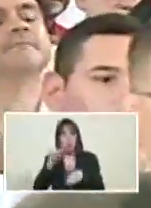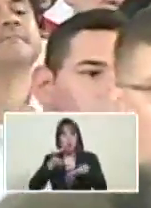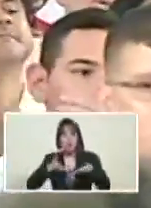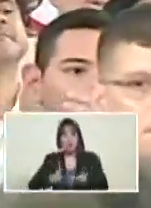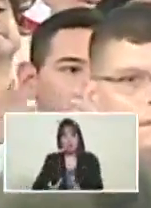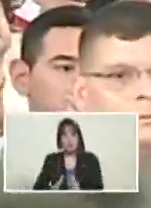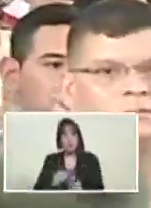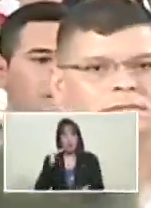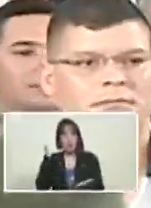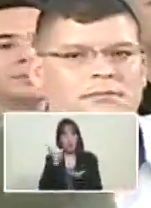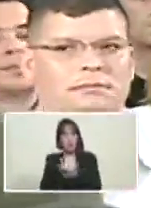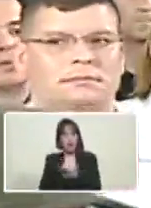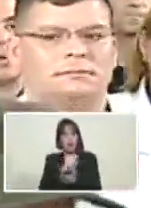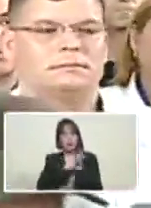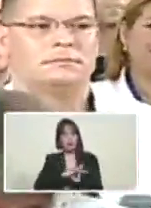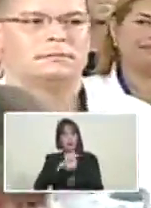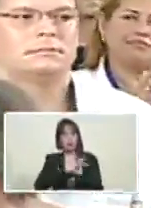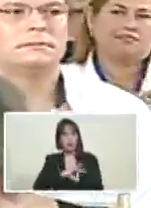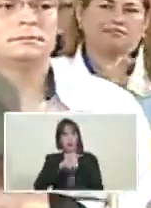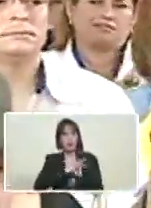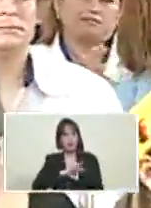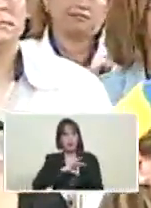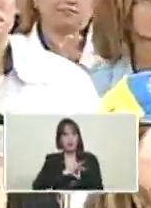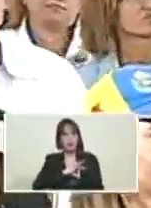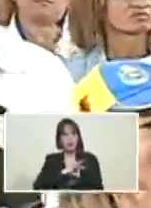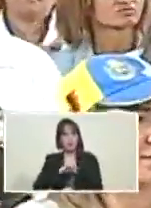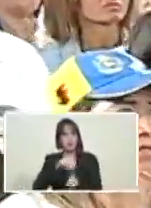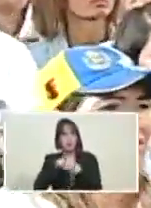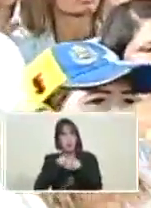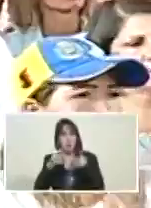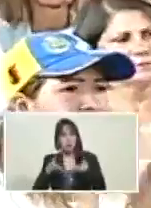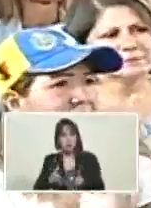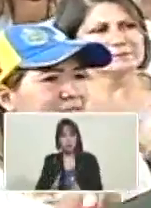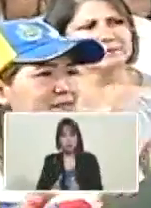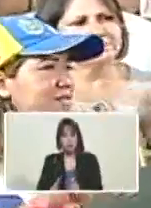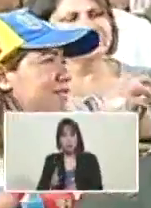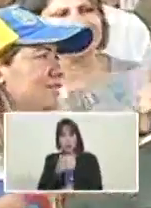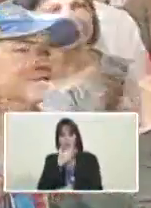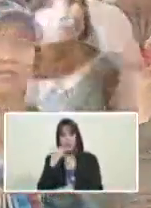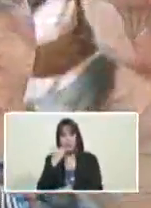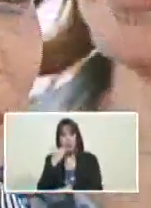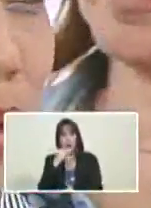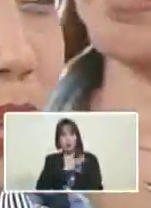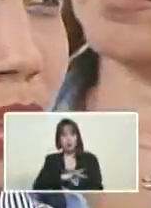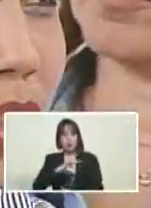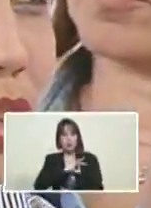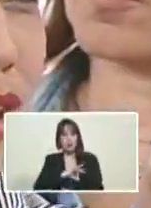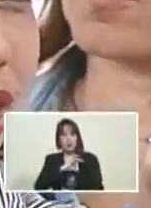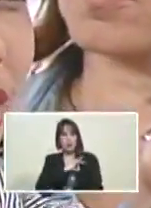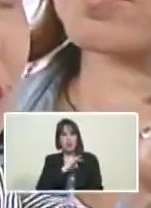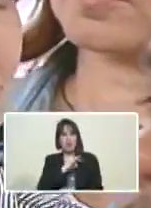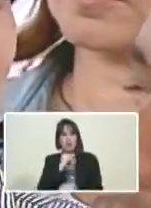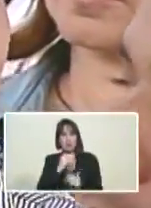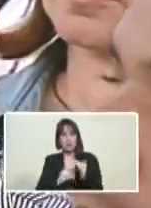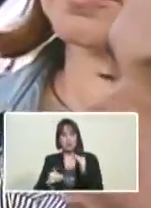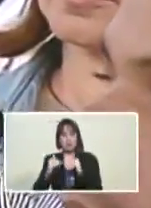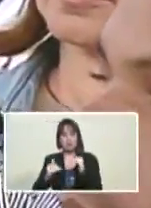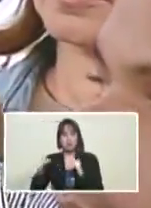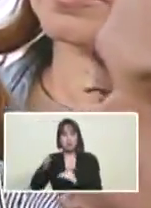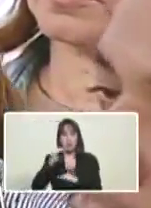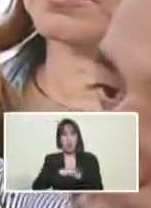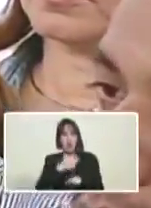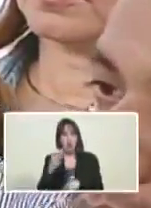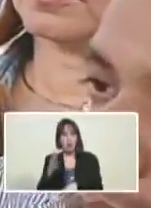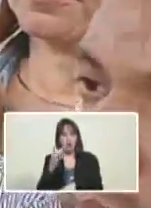la sociedad. El nacimiento marca la sociedad, porque si ese niño o esa niña que